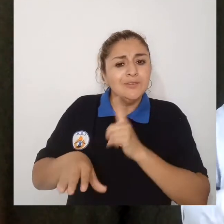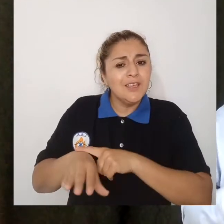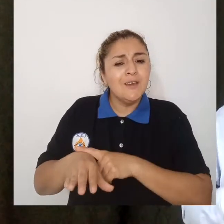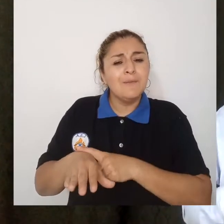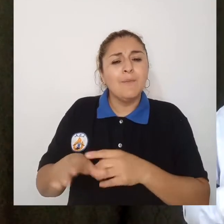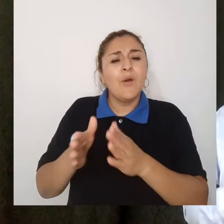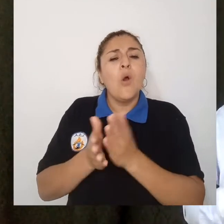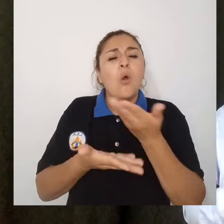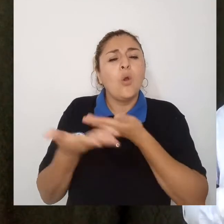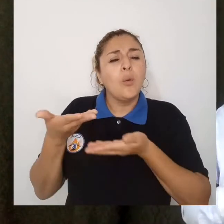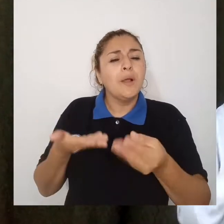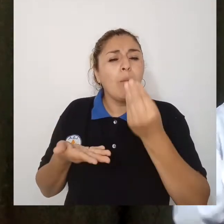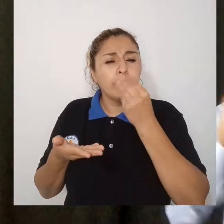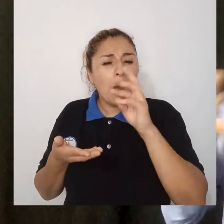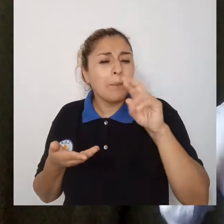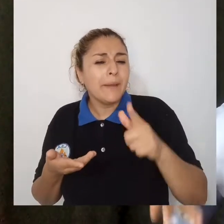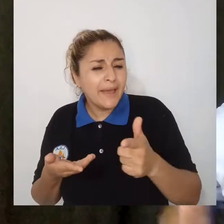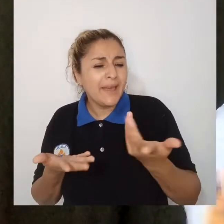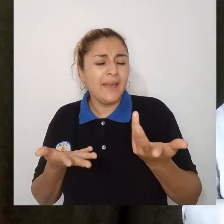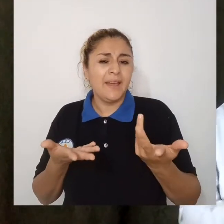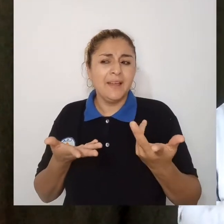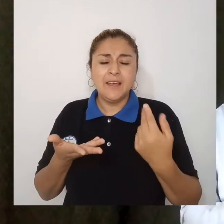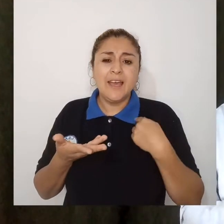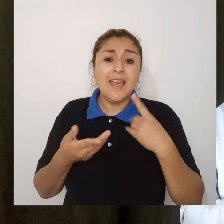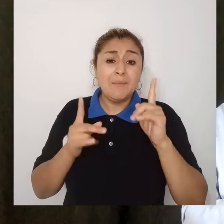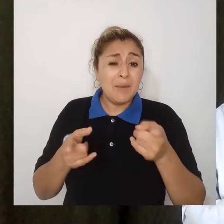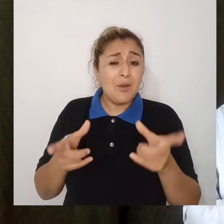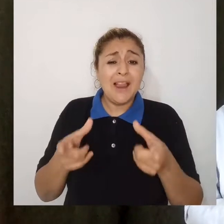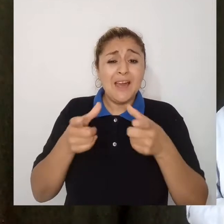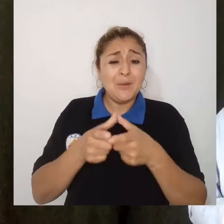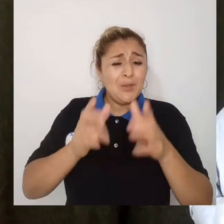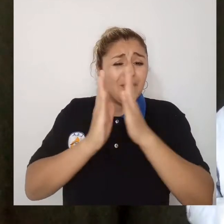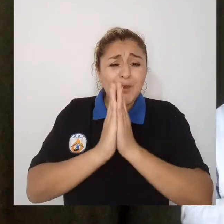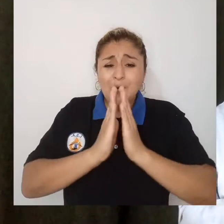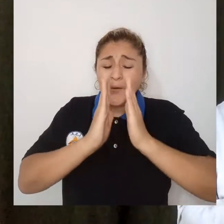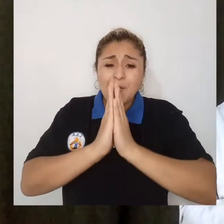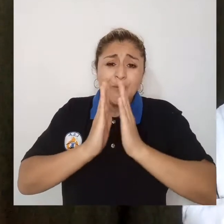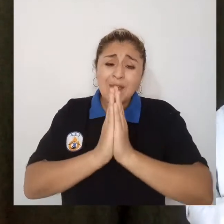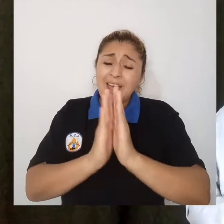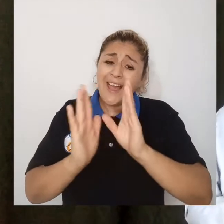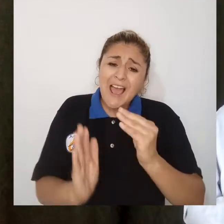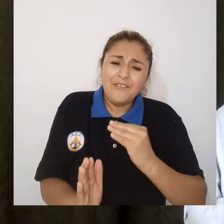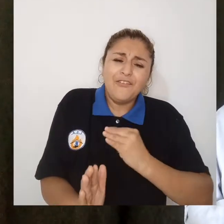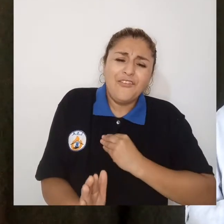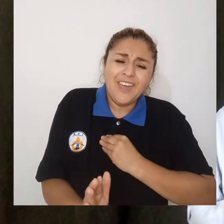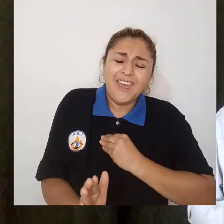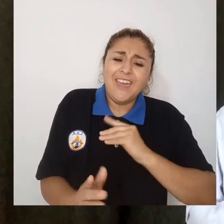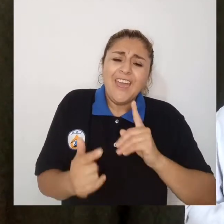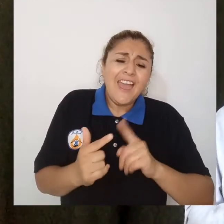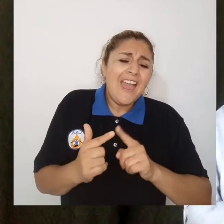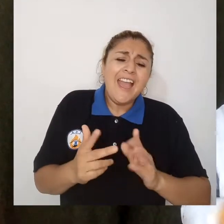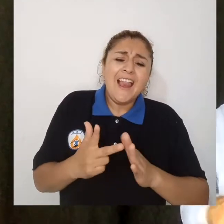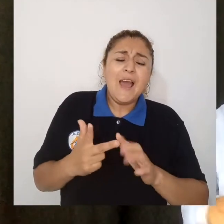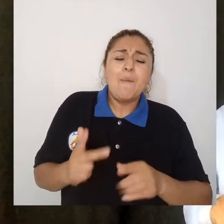las casas en las reuniones de adoración compartiendo la fe el amor firmes en la